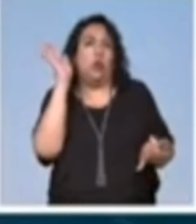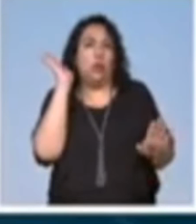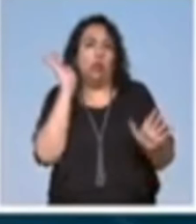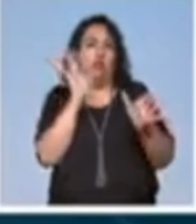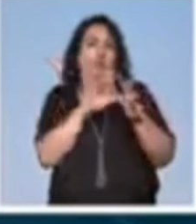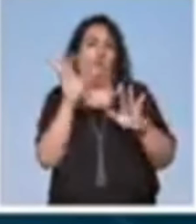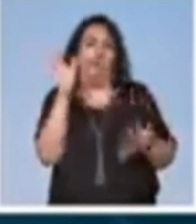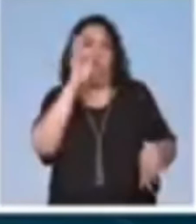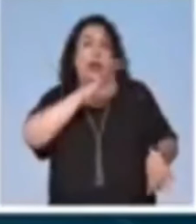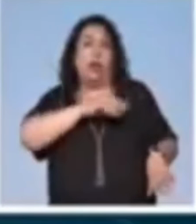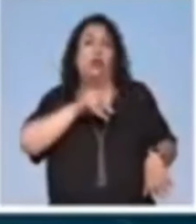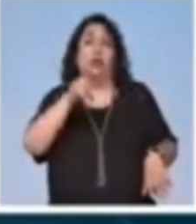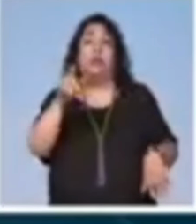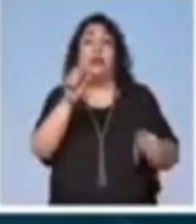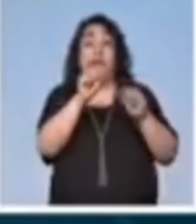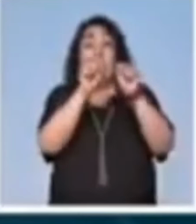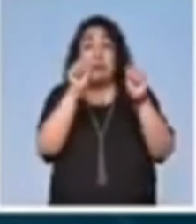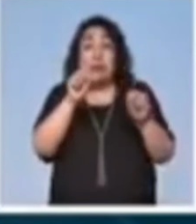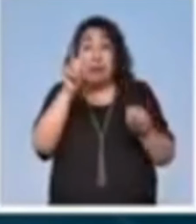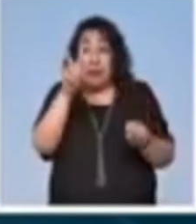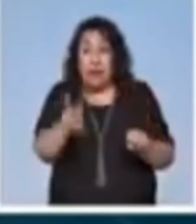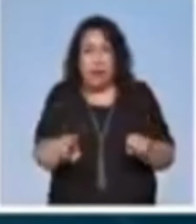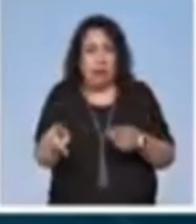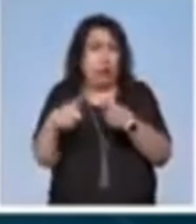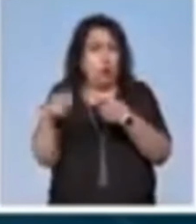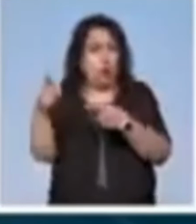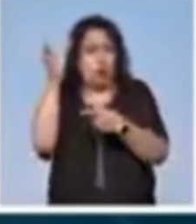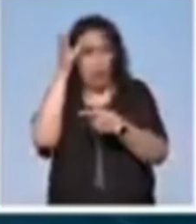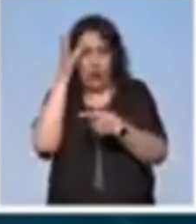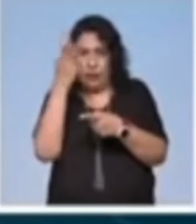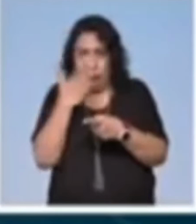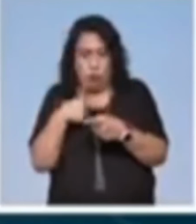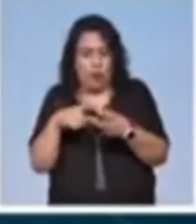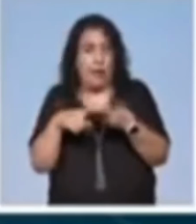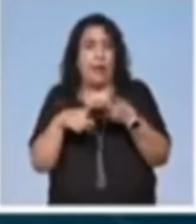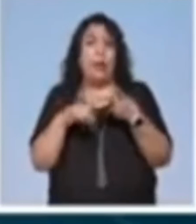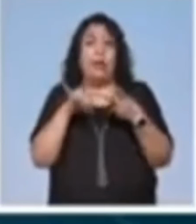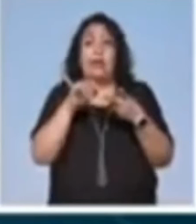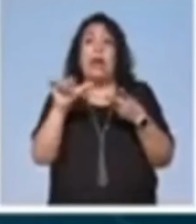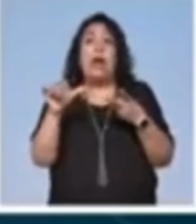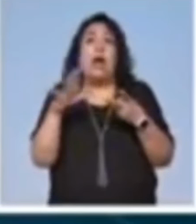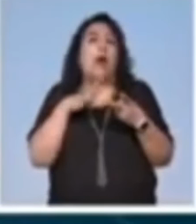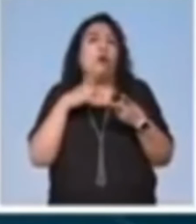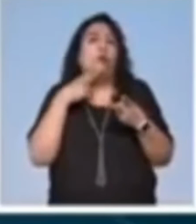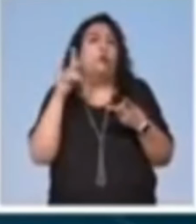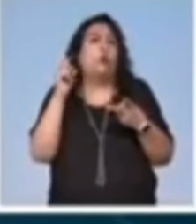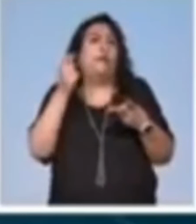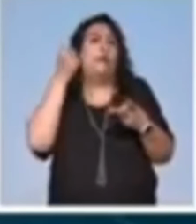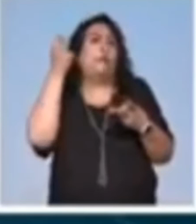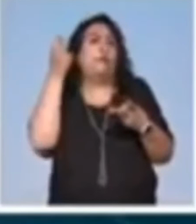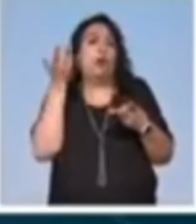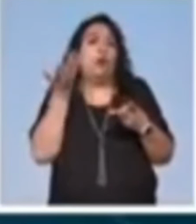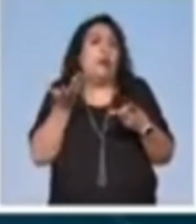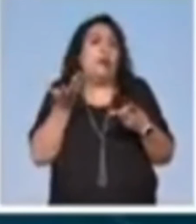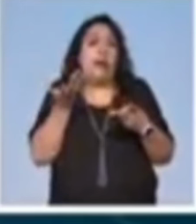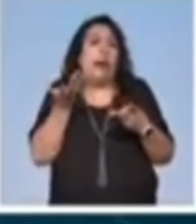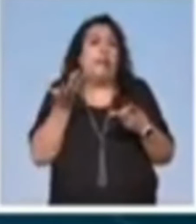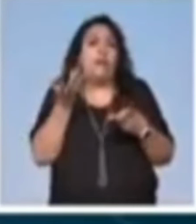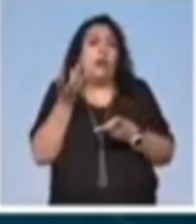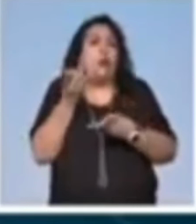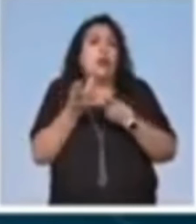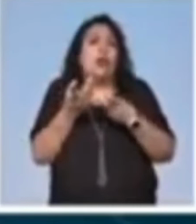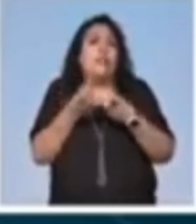argumentos falsos. Los sistemas verdaderamente no tienen conciencia, verdaderamente los sistemas son cuestiones tecnológicas,